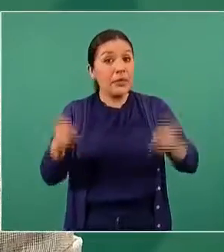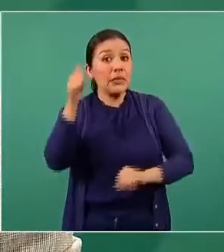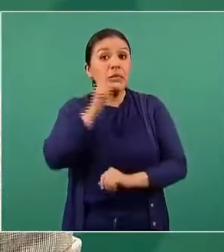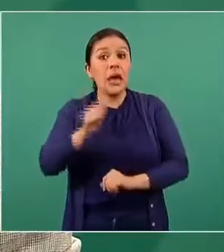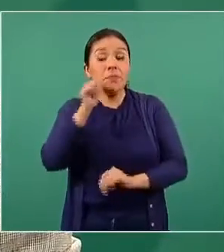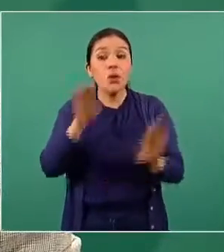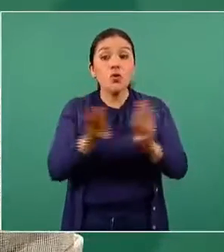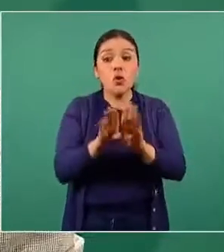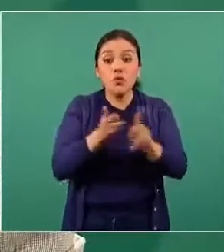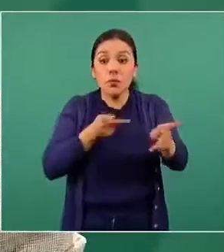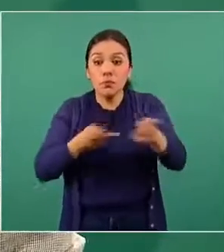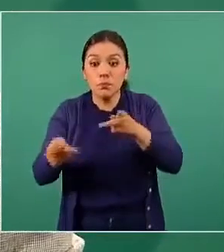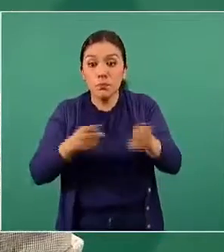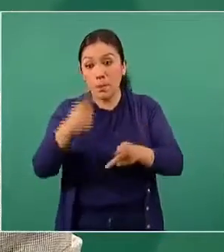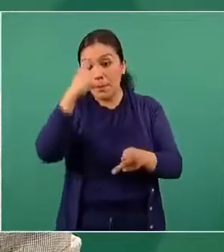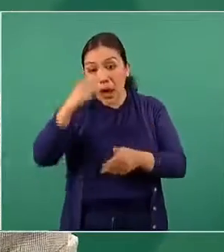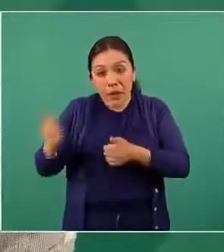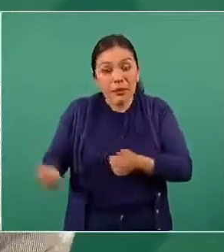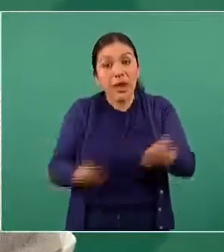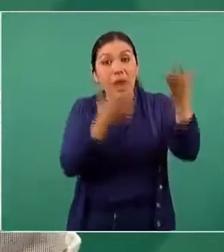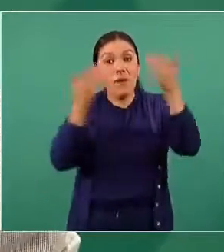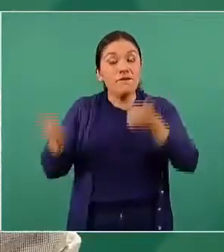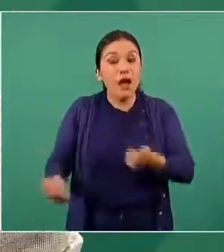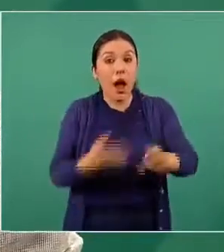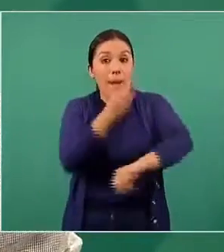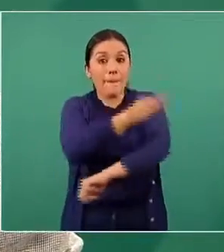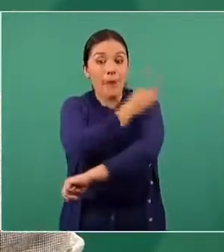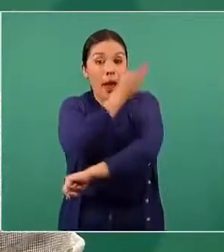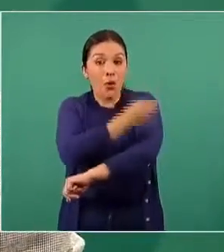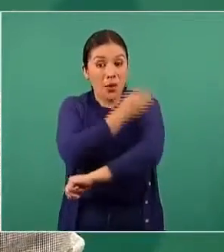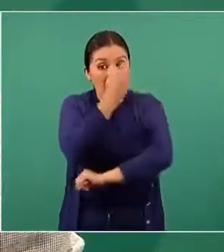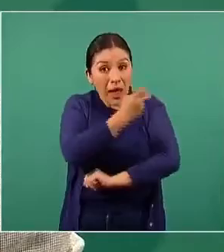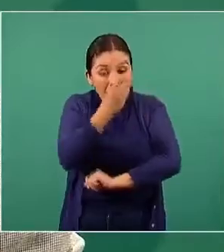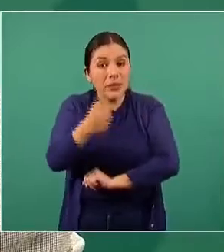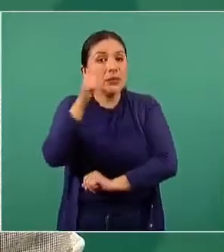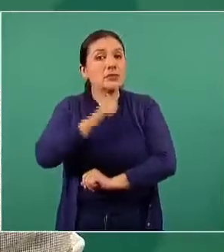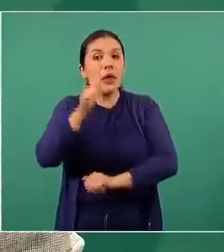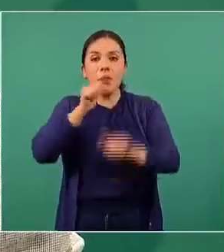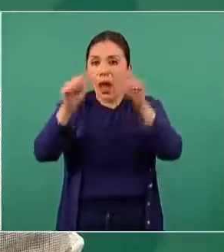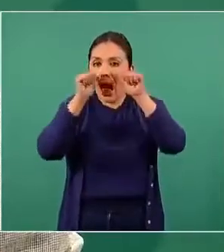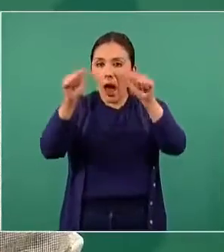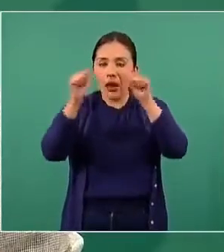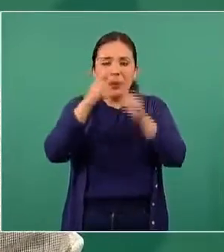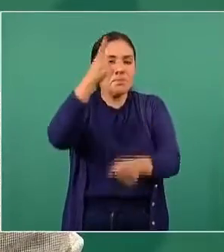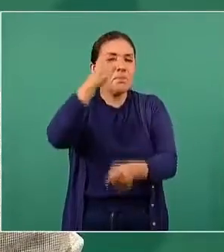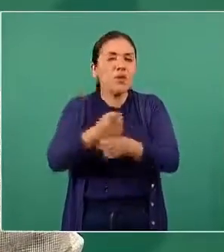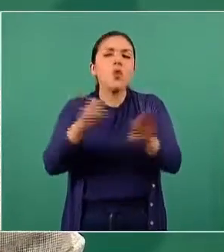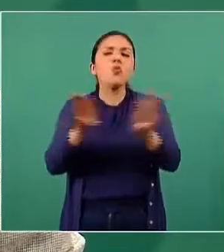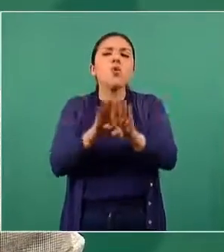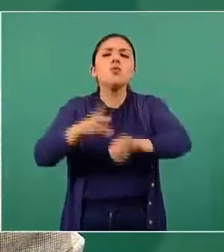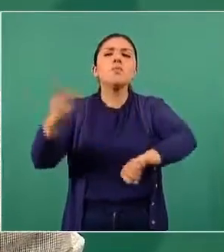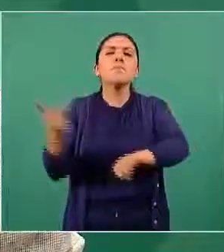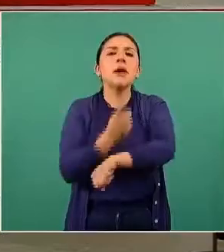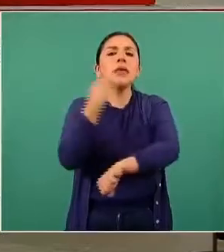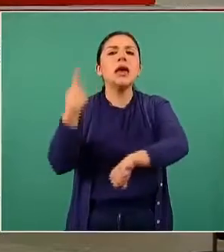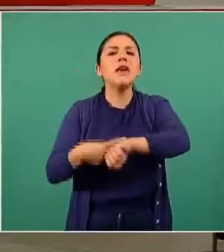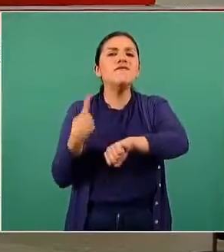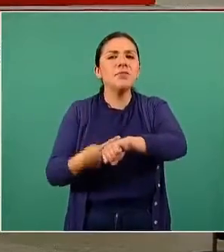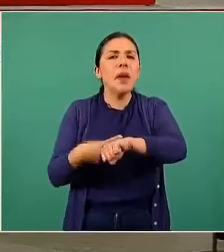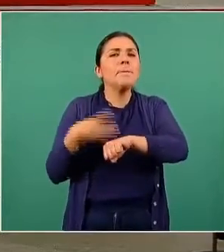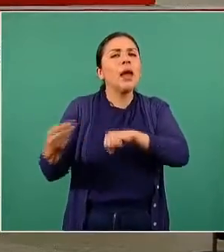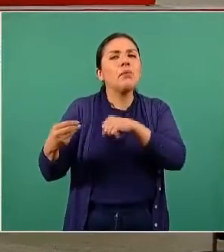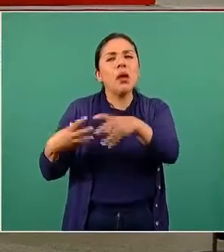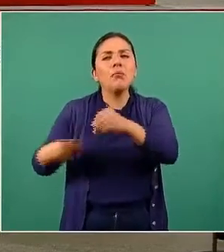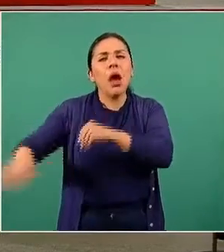los criterios para la distribución de vacunas han sido orientados por el acontecer epidémico, por